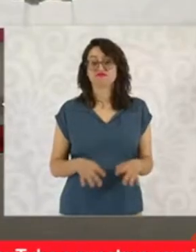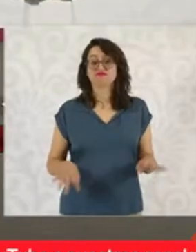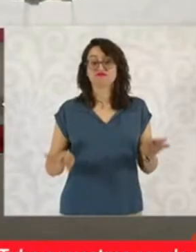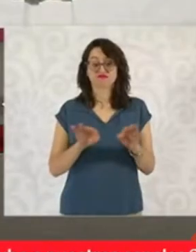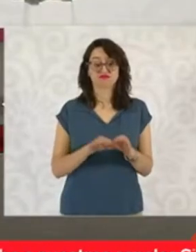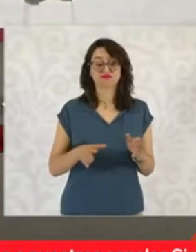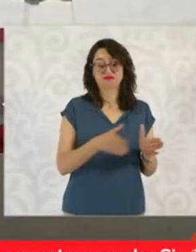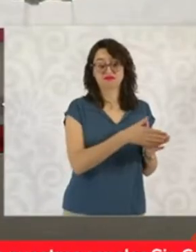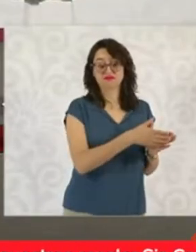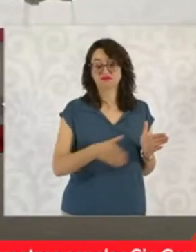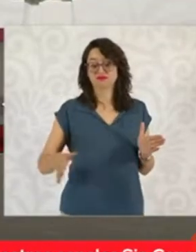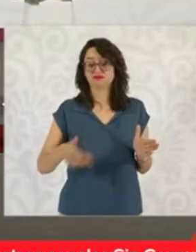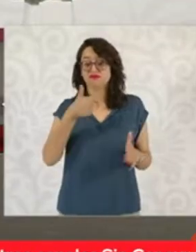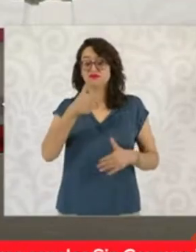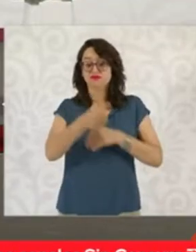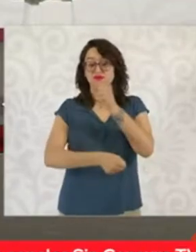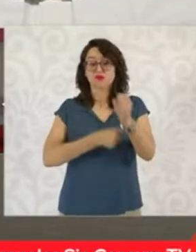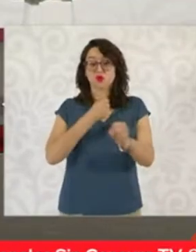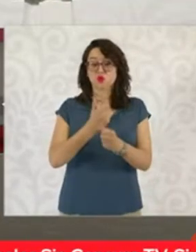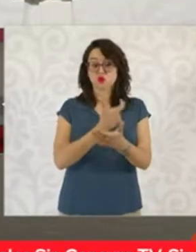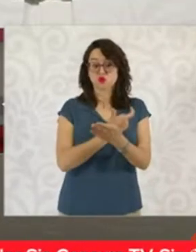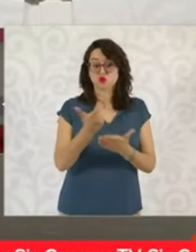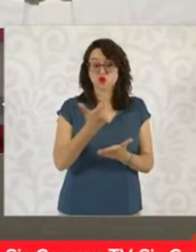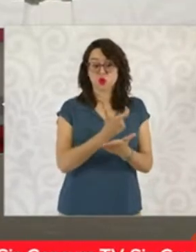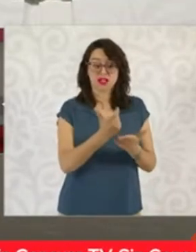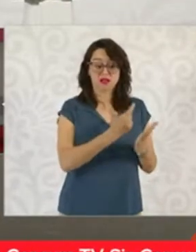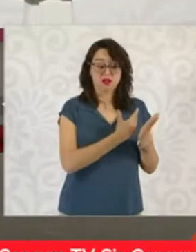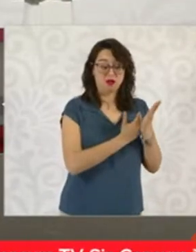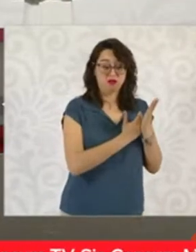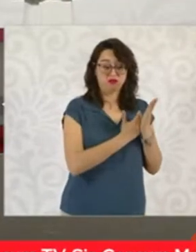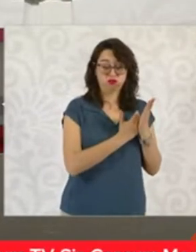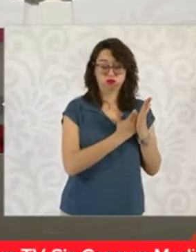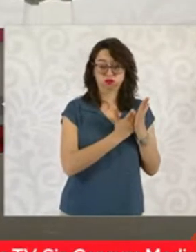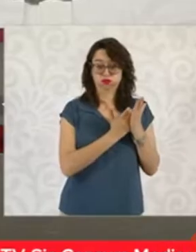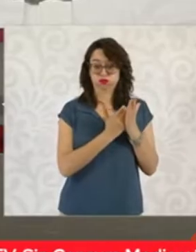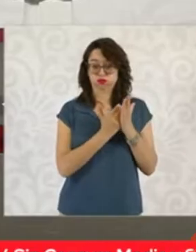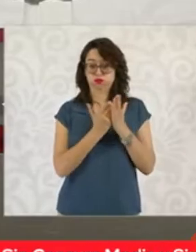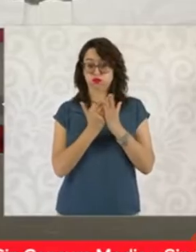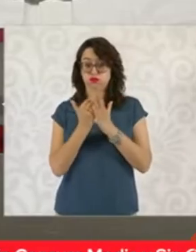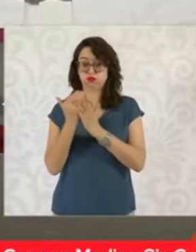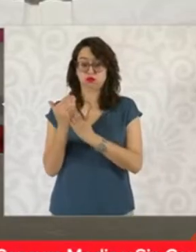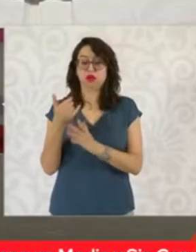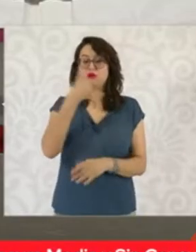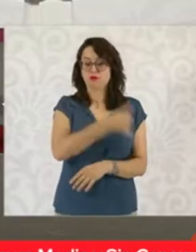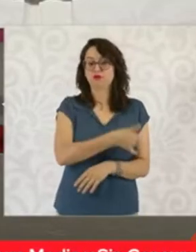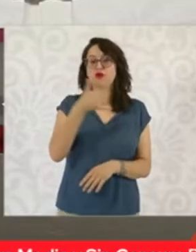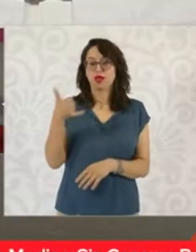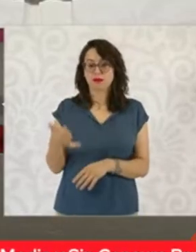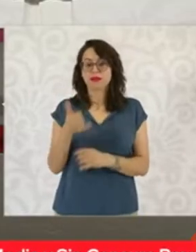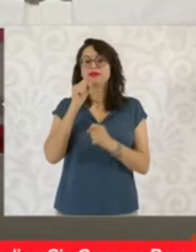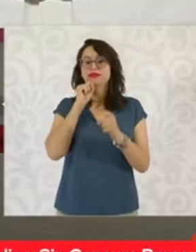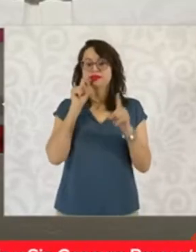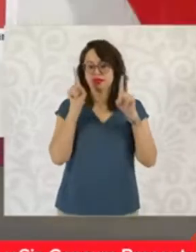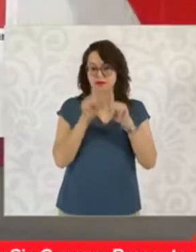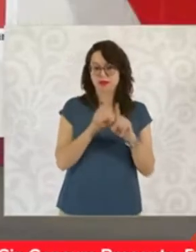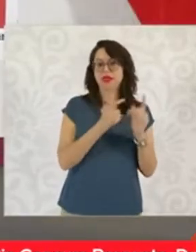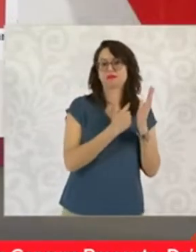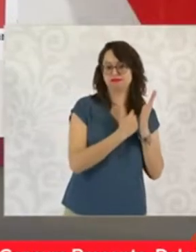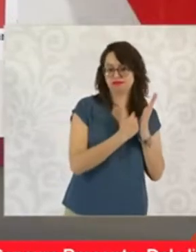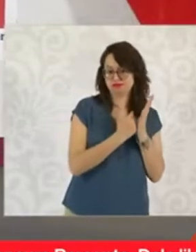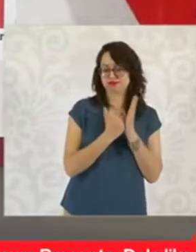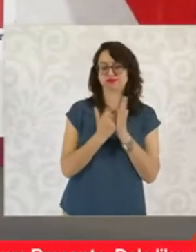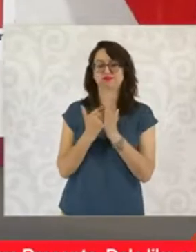política salarial y este mejoramiento financiero del Infonavit a partir de esta política salarial.